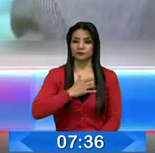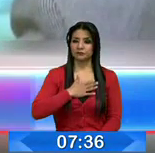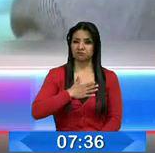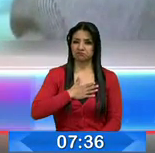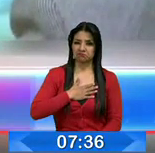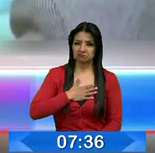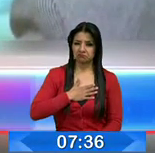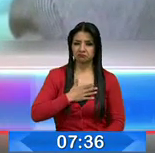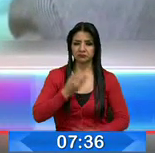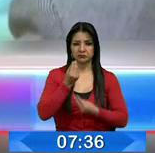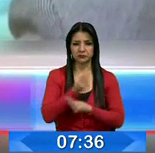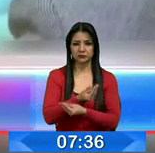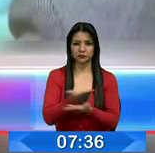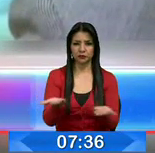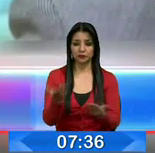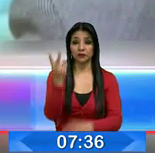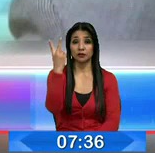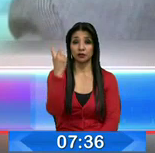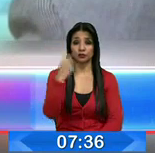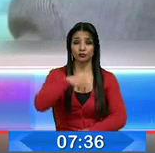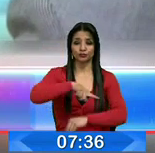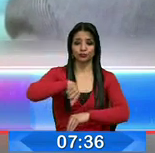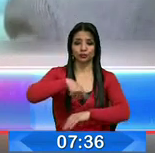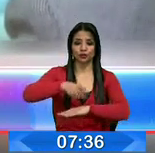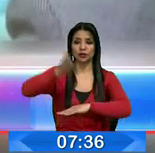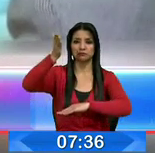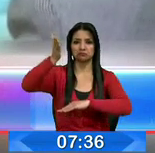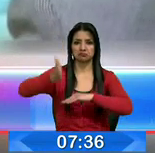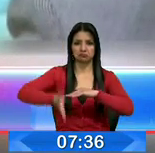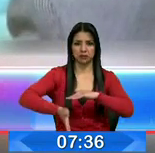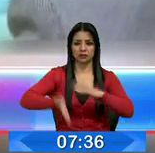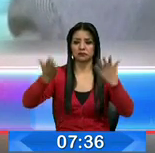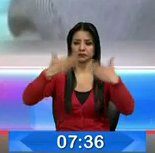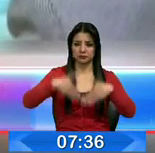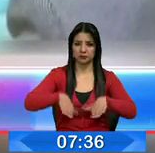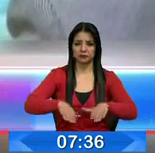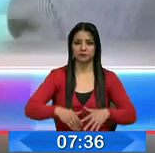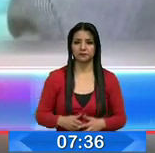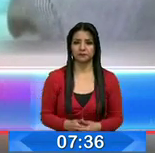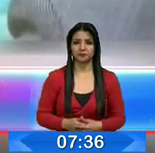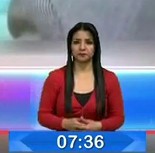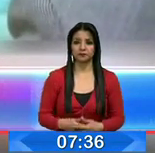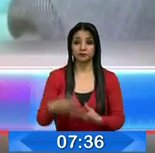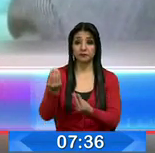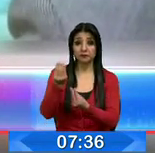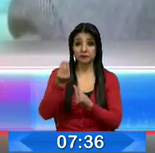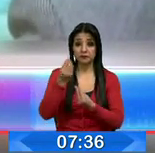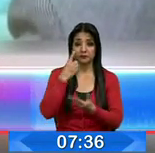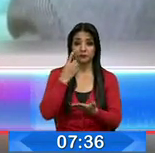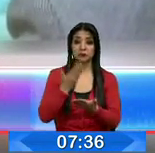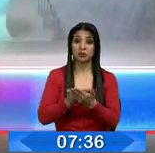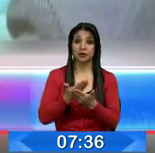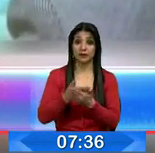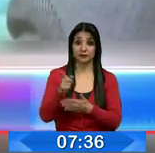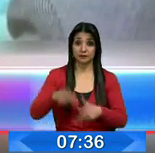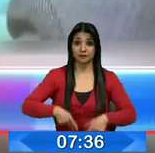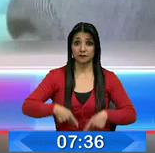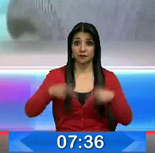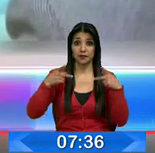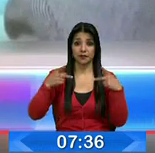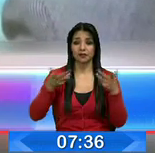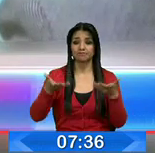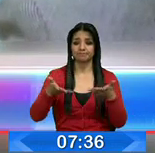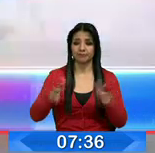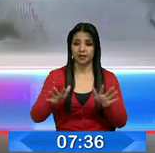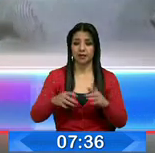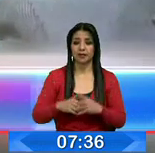lamento informar que se han cumplido las 12 horas de plazo establecido. No hemos recibido pruebas de vida y lamentablemente